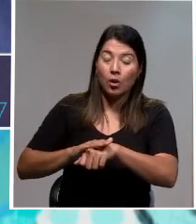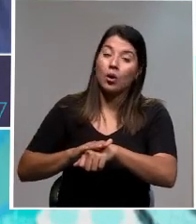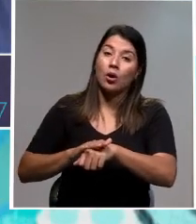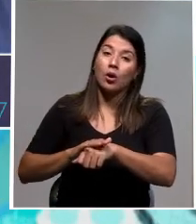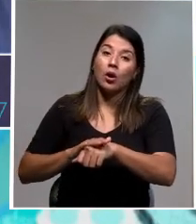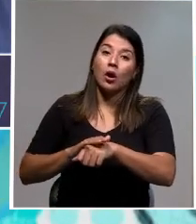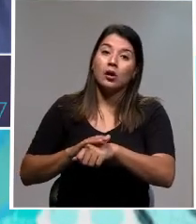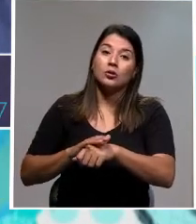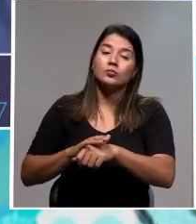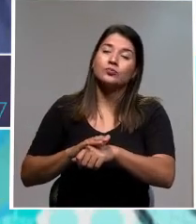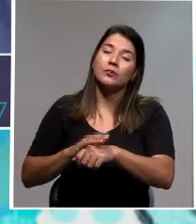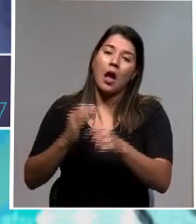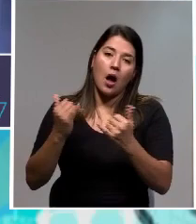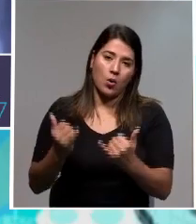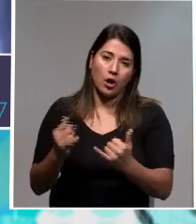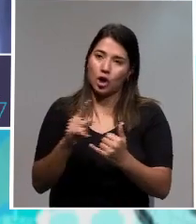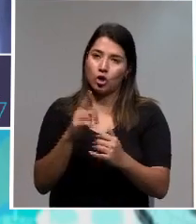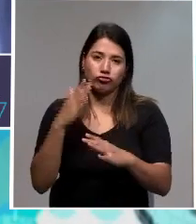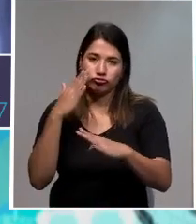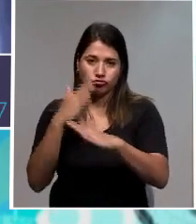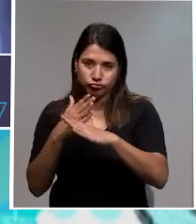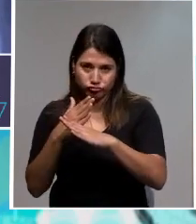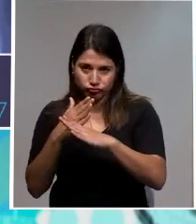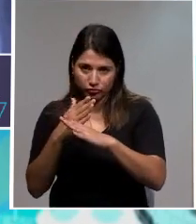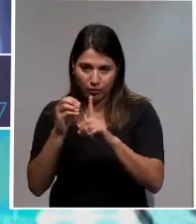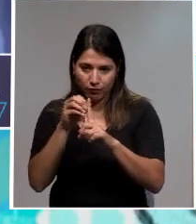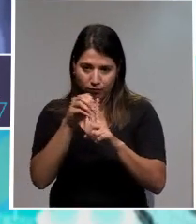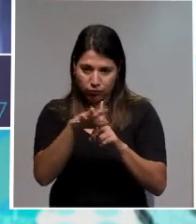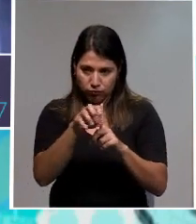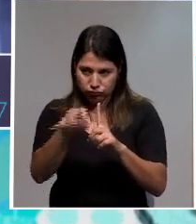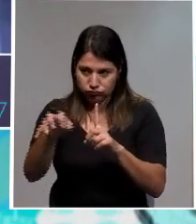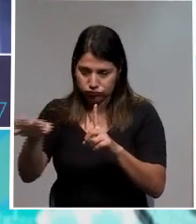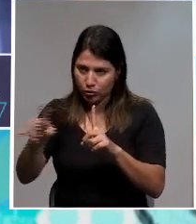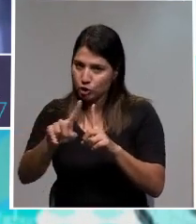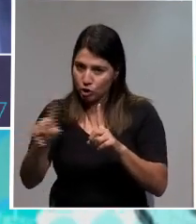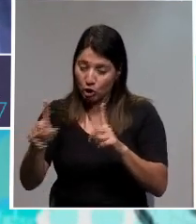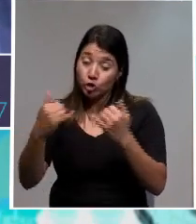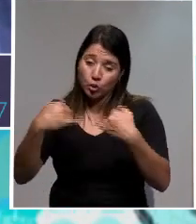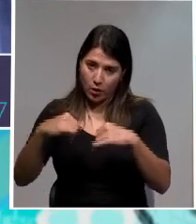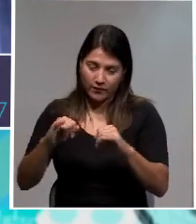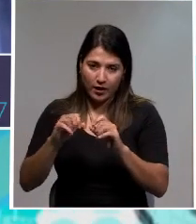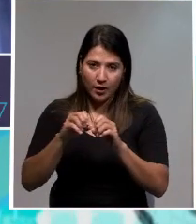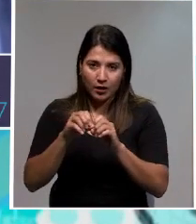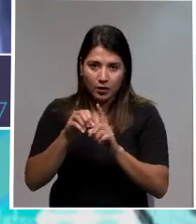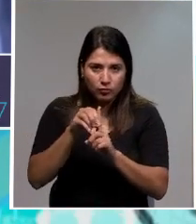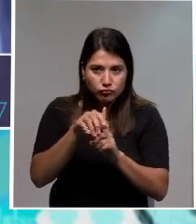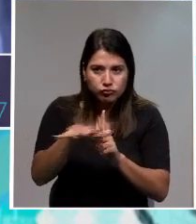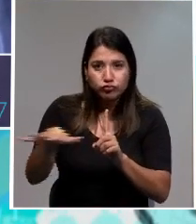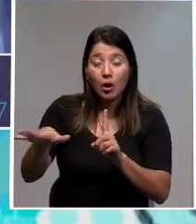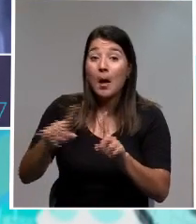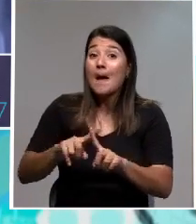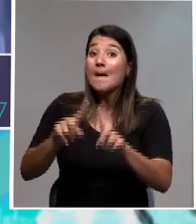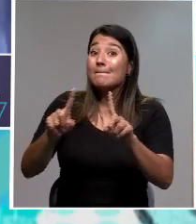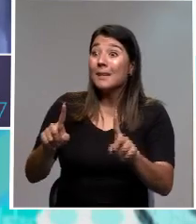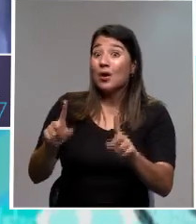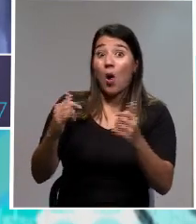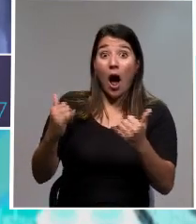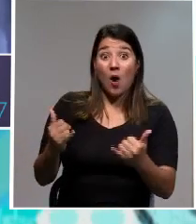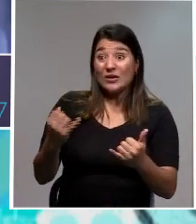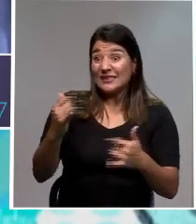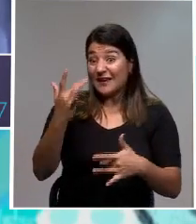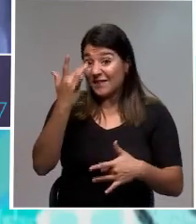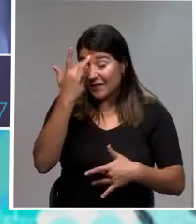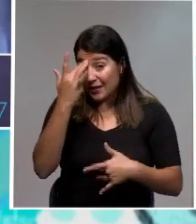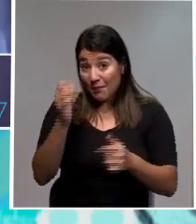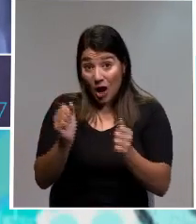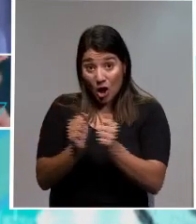se bloquea la transmisión, pero ahora ya no se considera en estos momentos una enfermedad letal, sino que se puede controlar